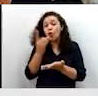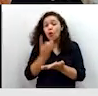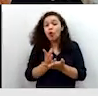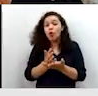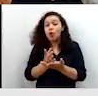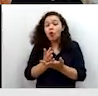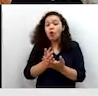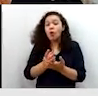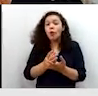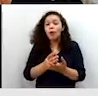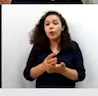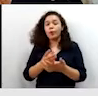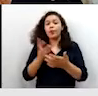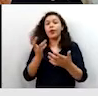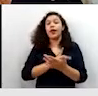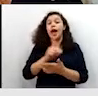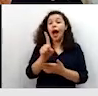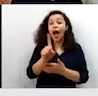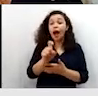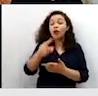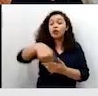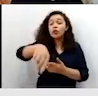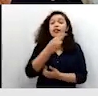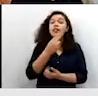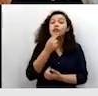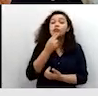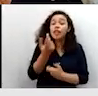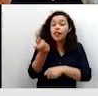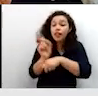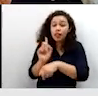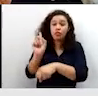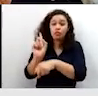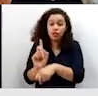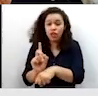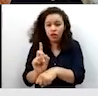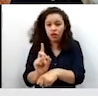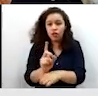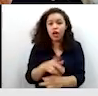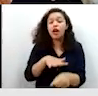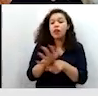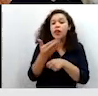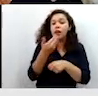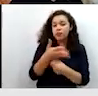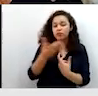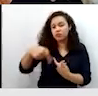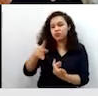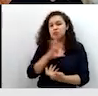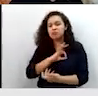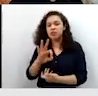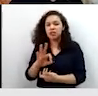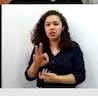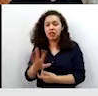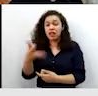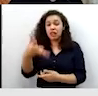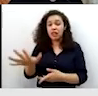la cantidad de agua que ustedes van a utilizar al día. ¿Por qué? Porque si no, prácticamente pueden estar desinfectando 10 litros